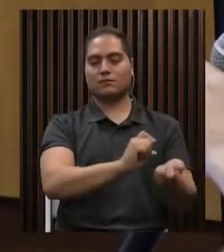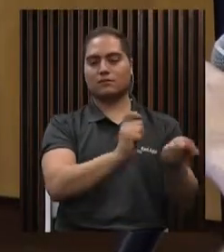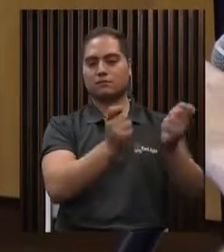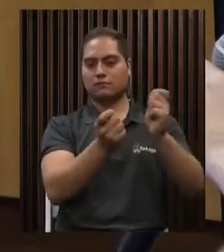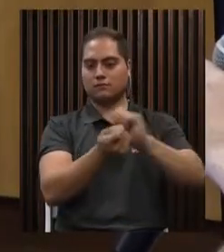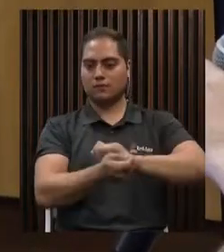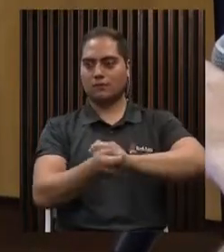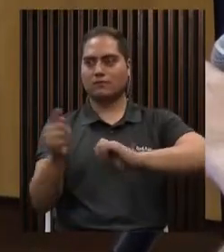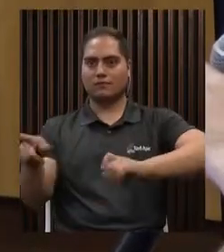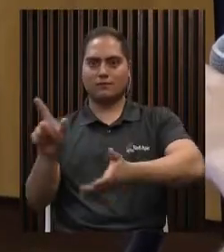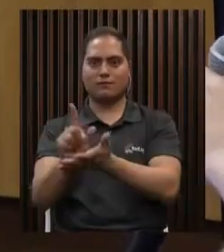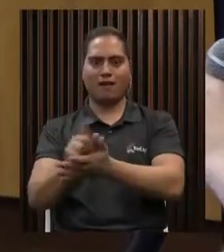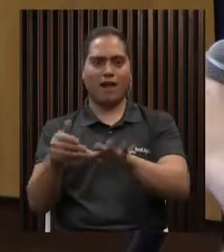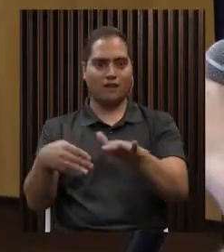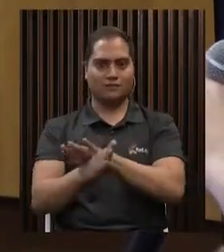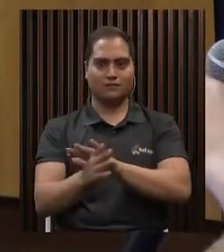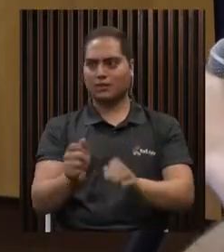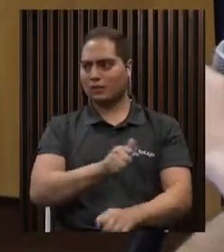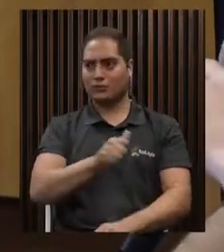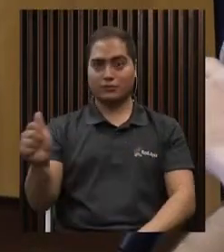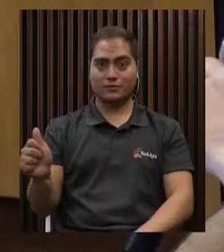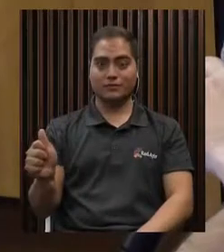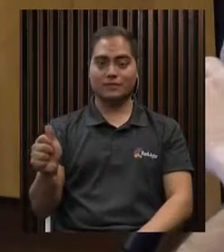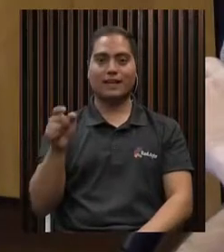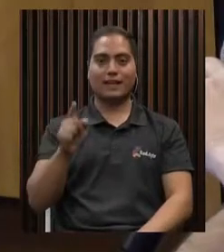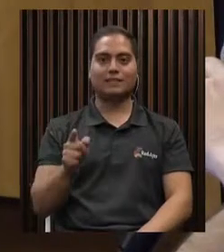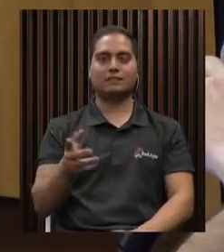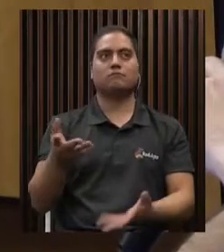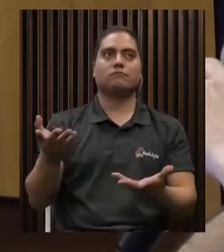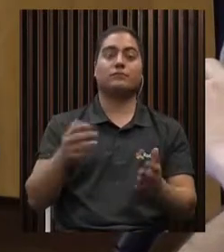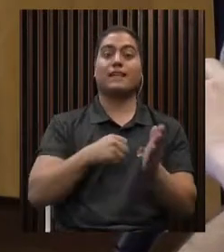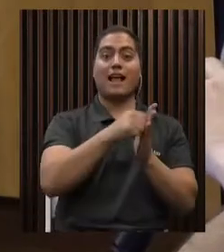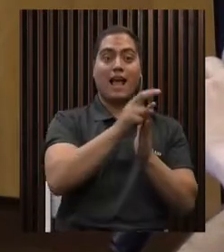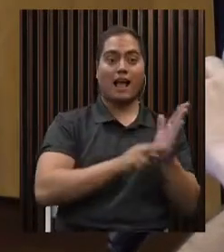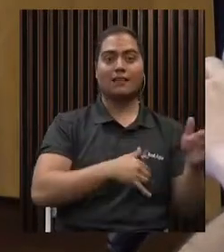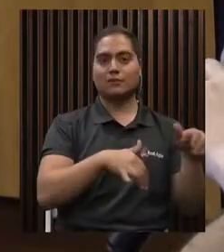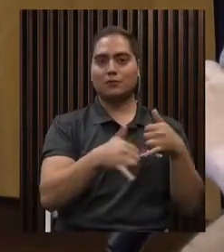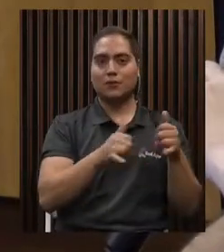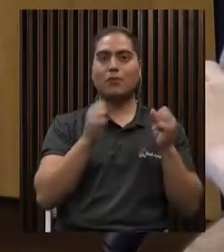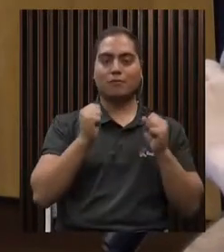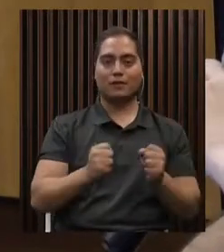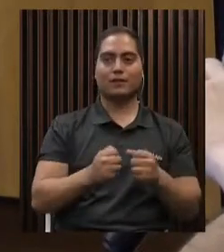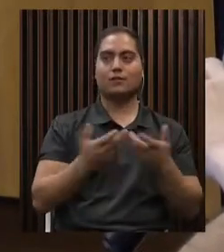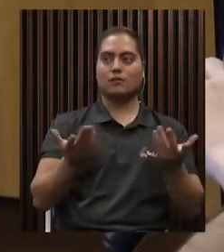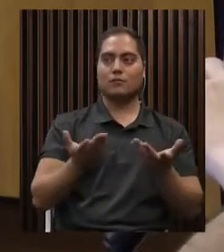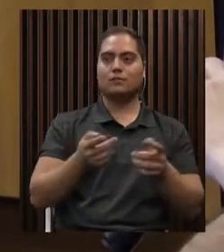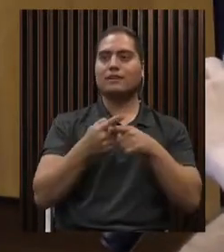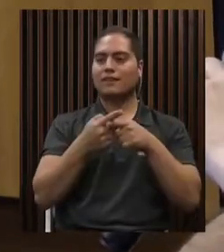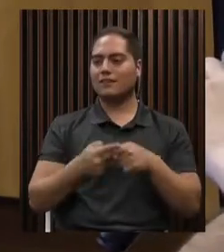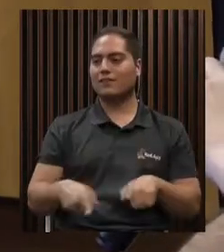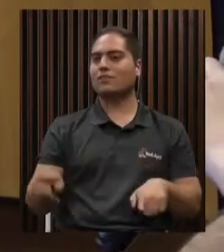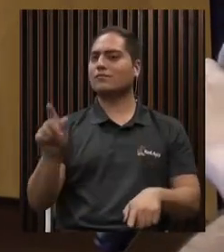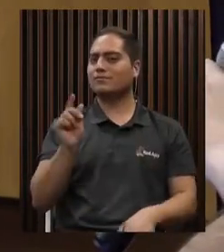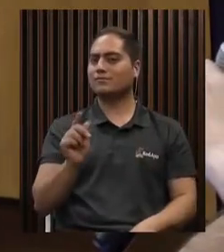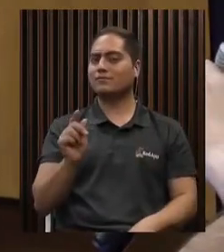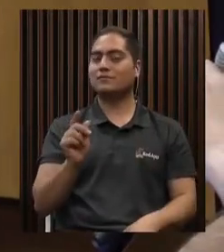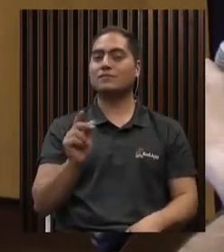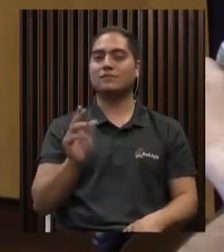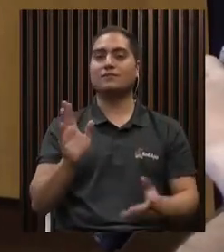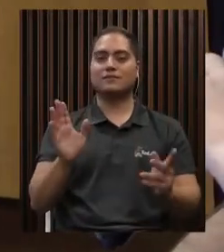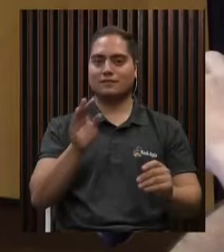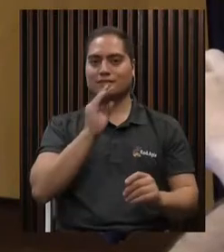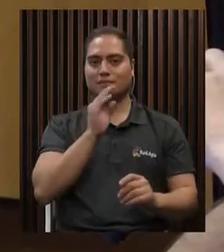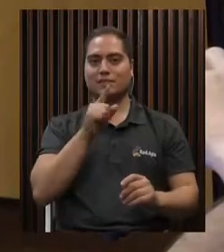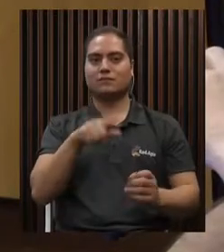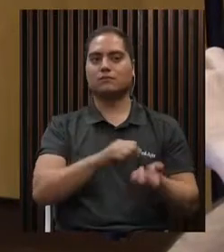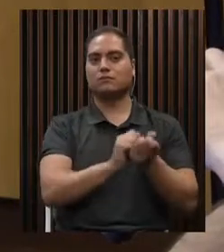niveles, pues que sea desde el punto de vista del arte o del juego, podría ser de alguna manera un poco distinto, pero también se transforma en un